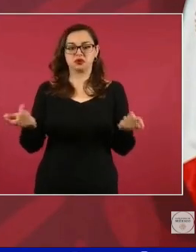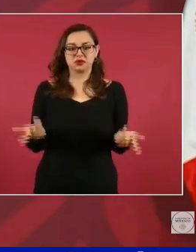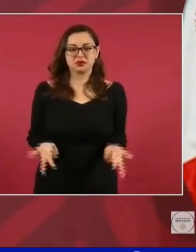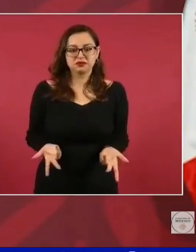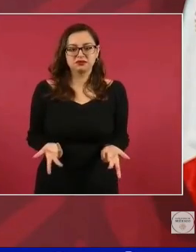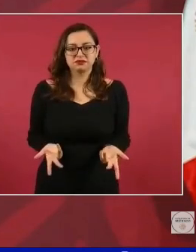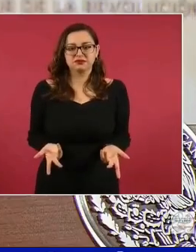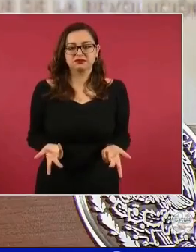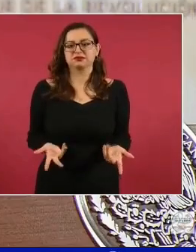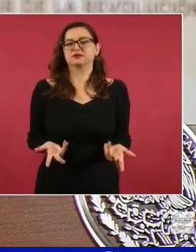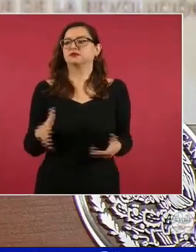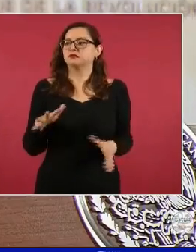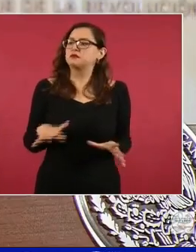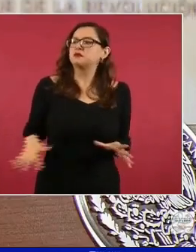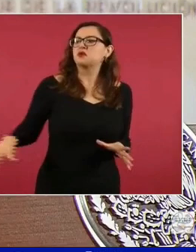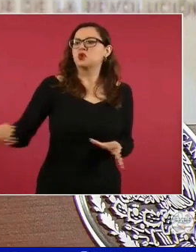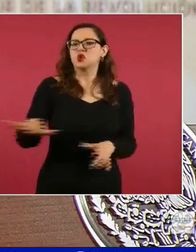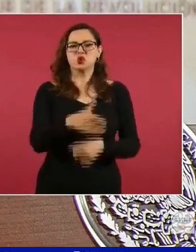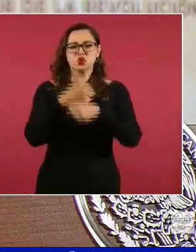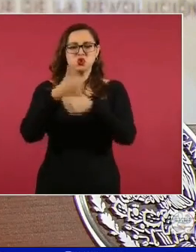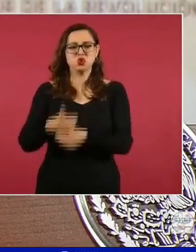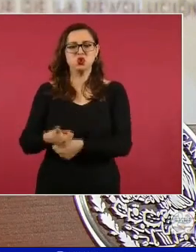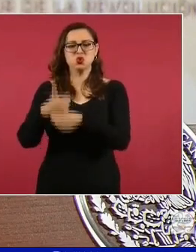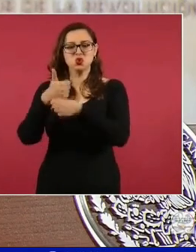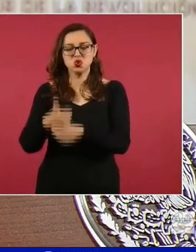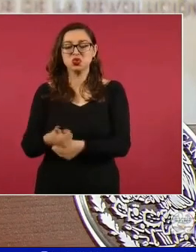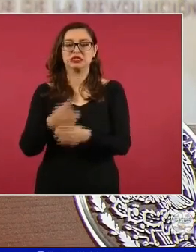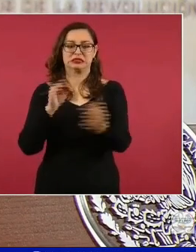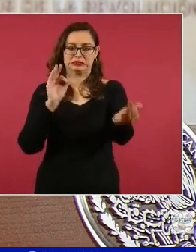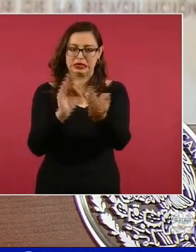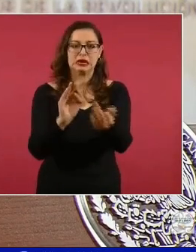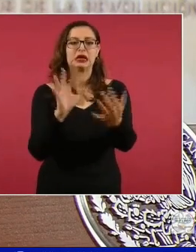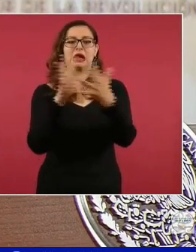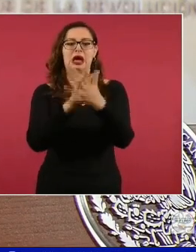Entonces, sufrimiento para los que están padeciendo la guerra,